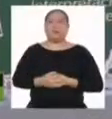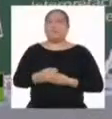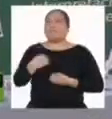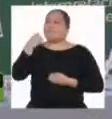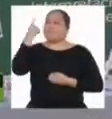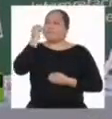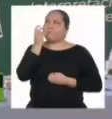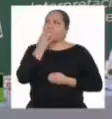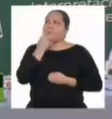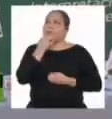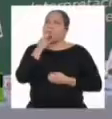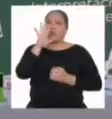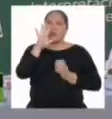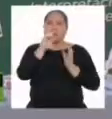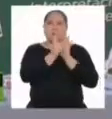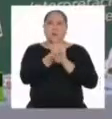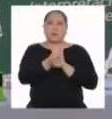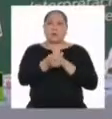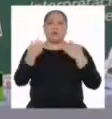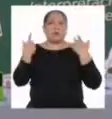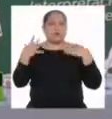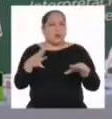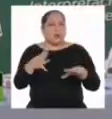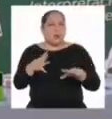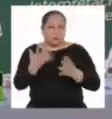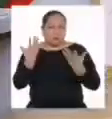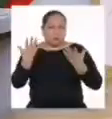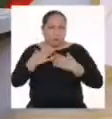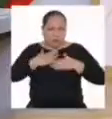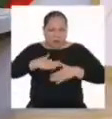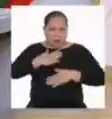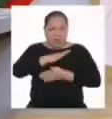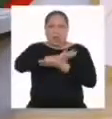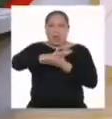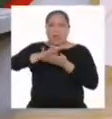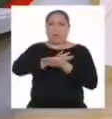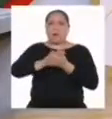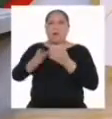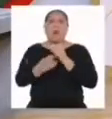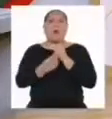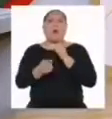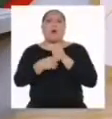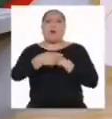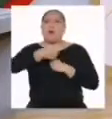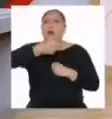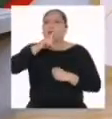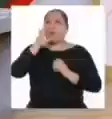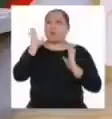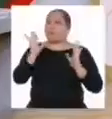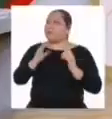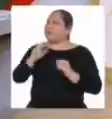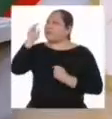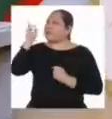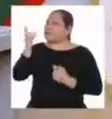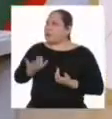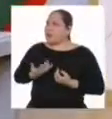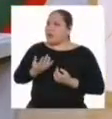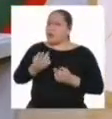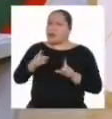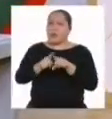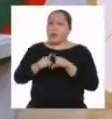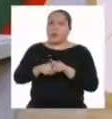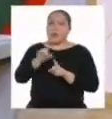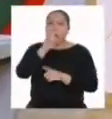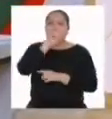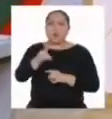me pongo a pensar, 5 minutos es más que suficiente para quedar limpio. Ahorrar agua se ha dicho. Profesora, además del